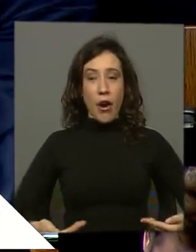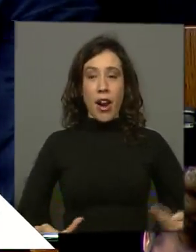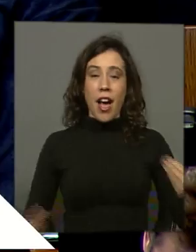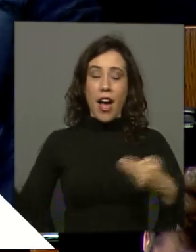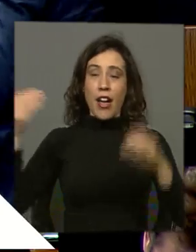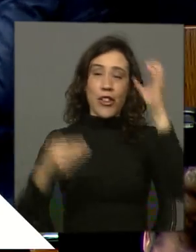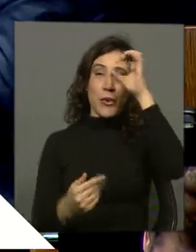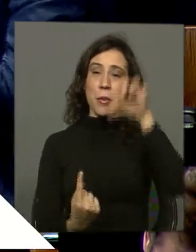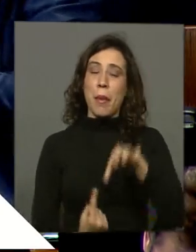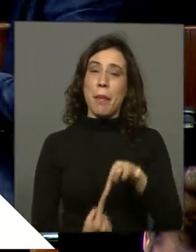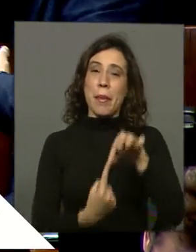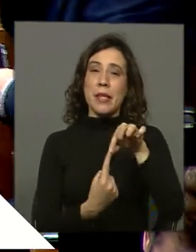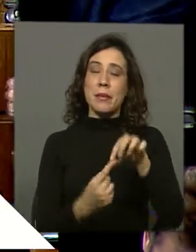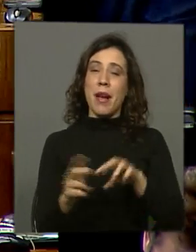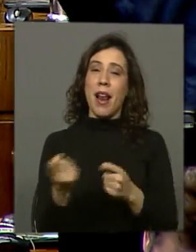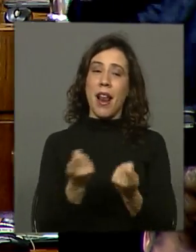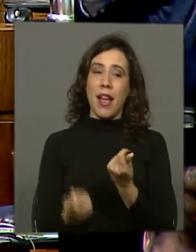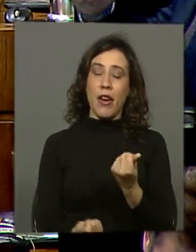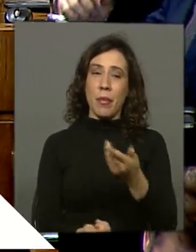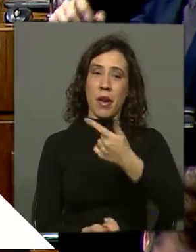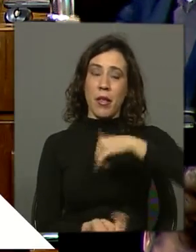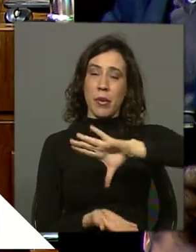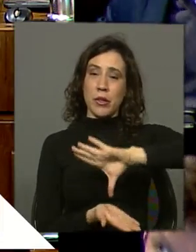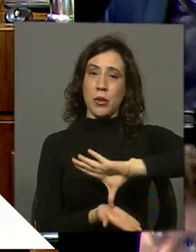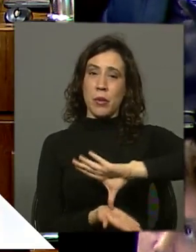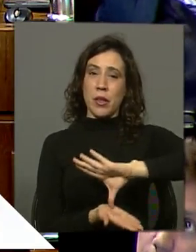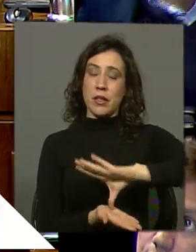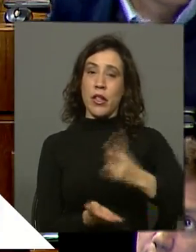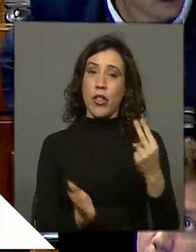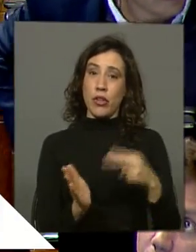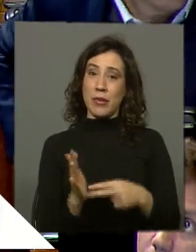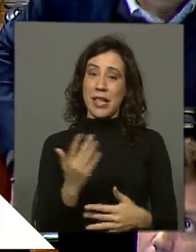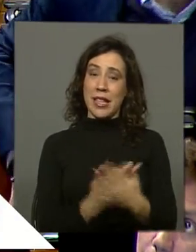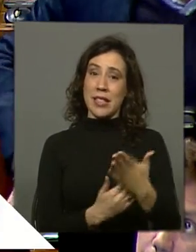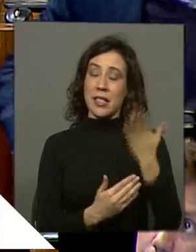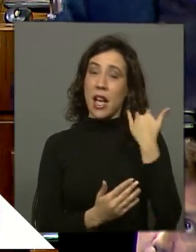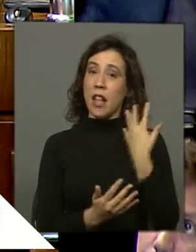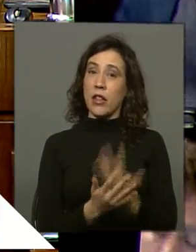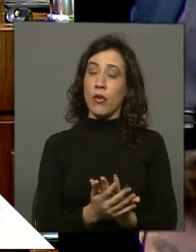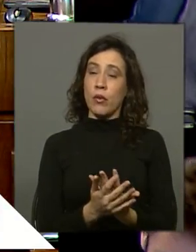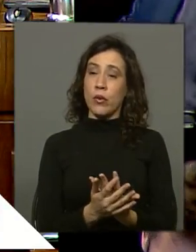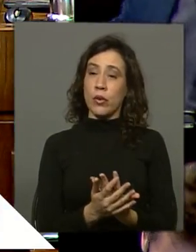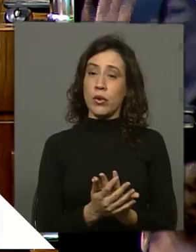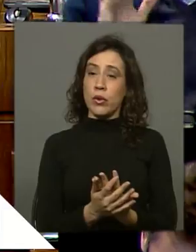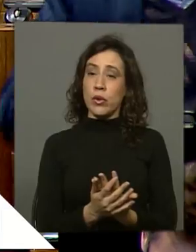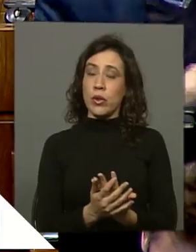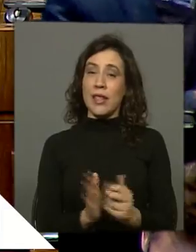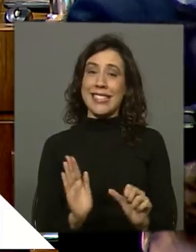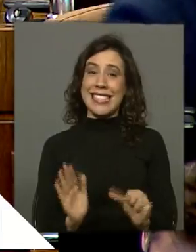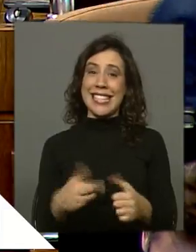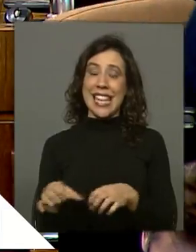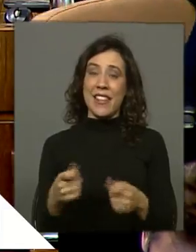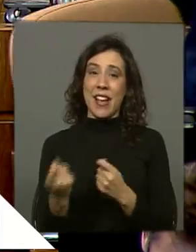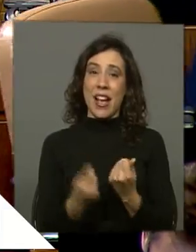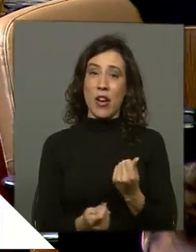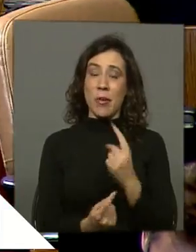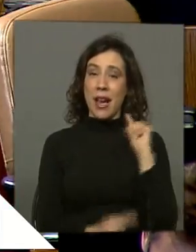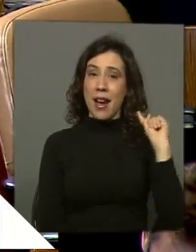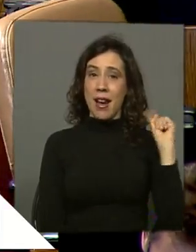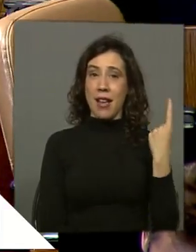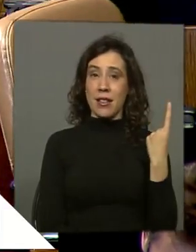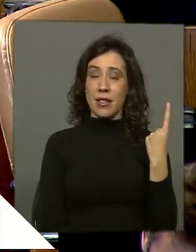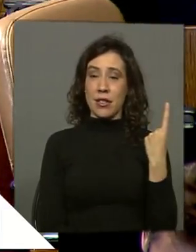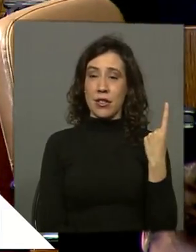turismo es uno de los principales recursos económicos en nuestro país ya en el 2015 se registró como una de las de la sexta actividad económica nacional